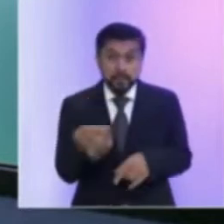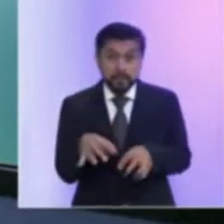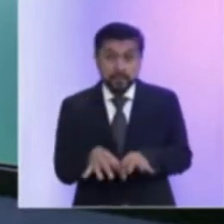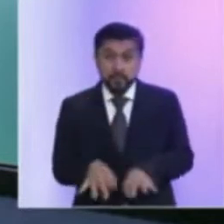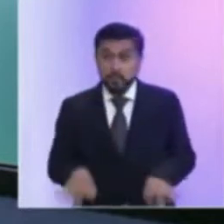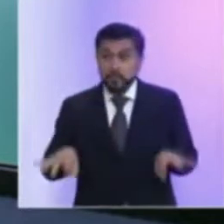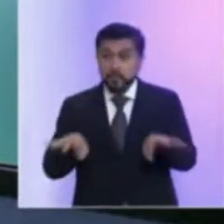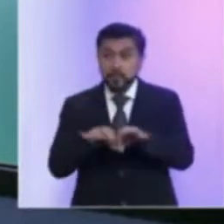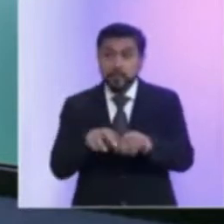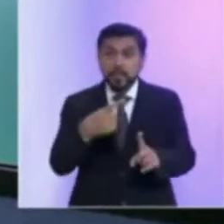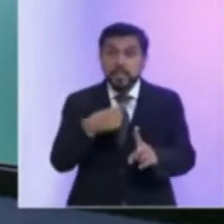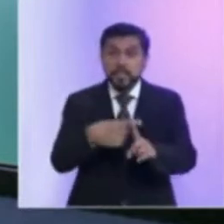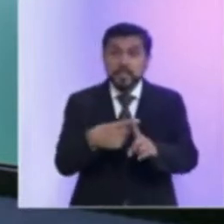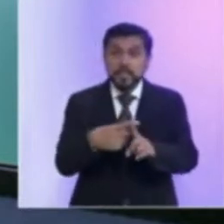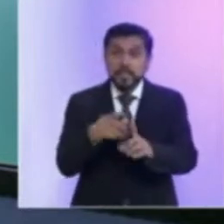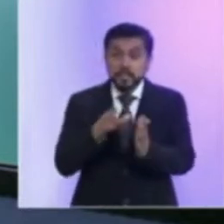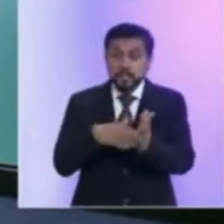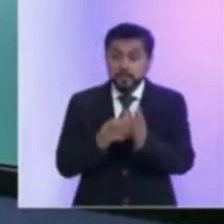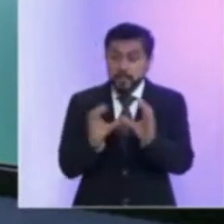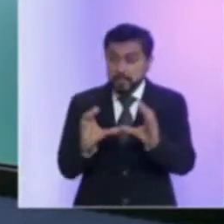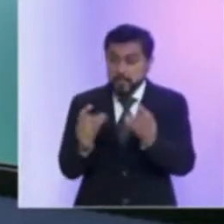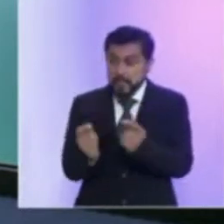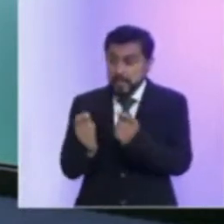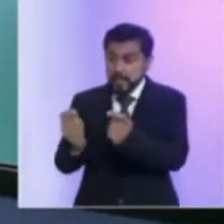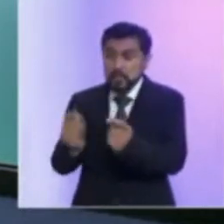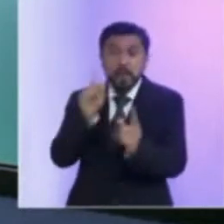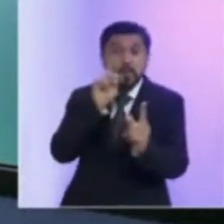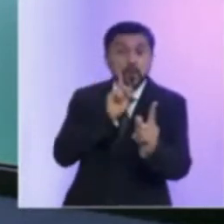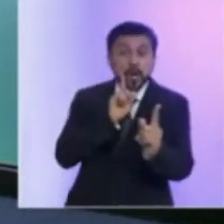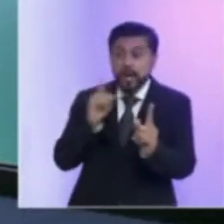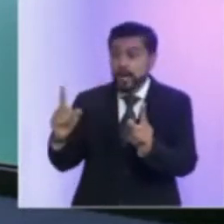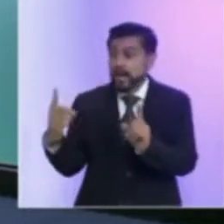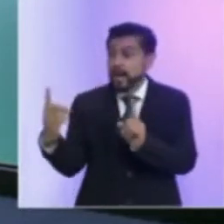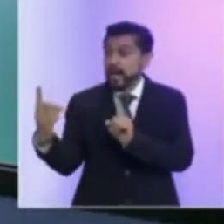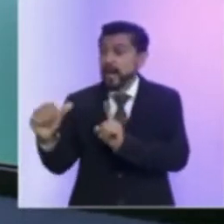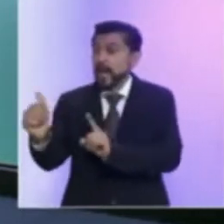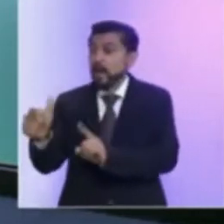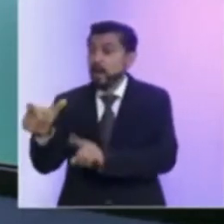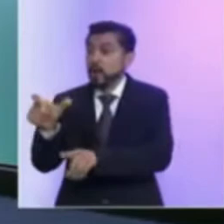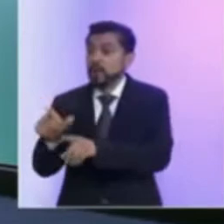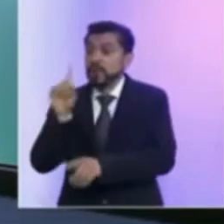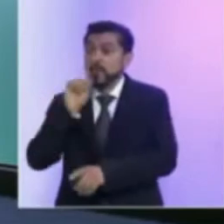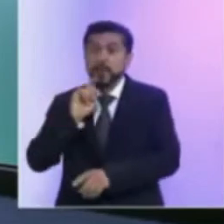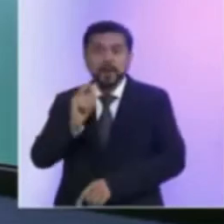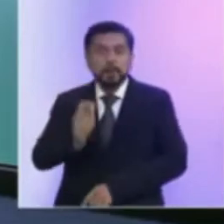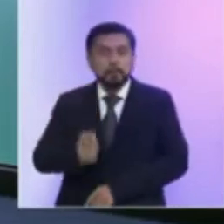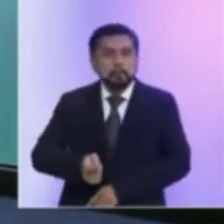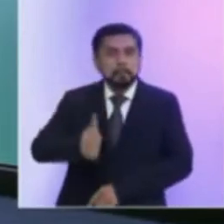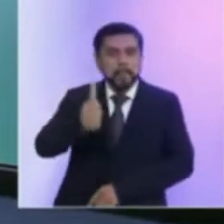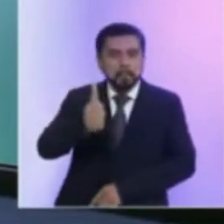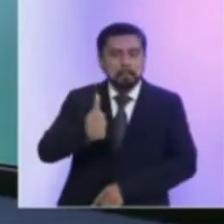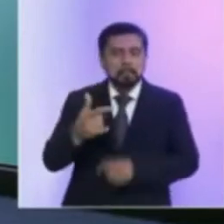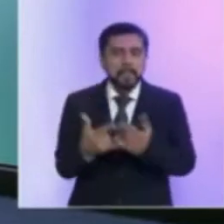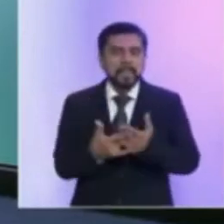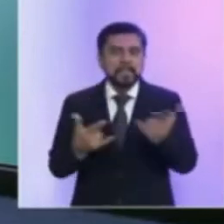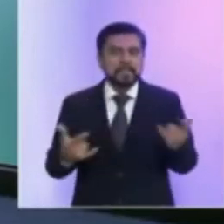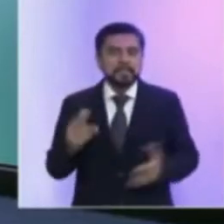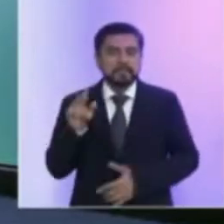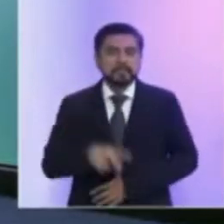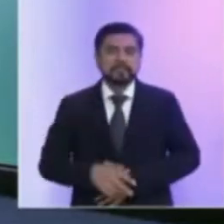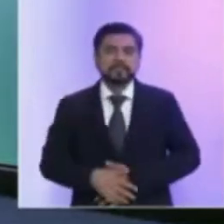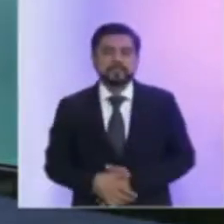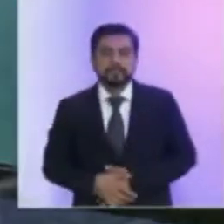quien le entrega la constancia de mayoría a otra mujer. Muy importante. Para ejercer la presidencia. Primera vez en la historia. Sí. Y bueno, como pudimos